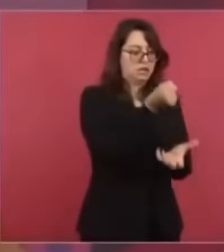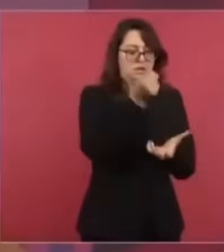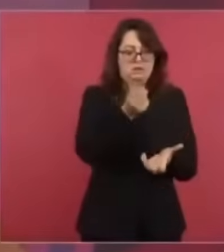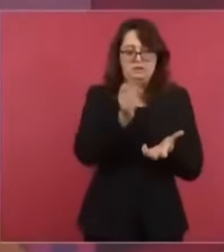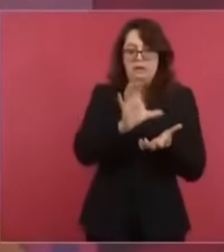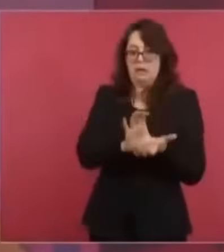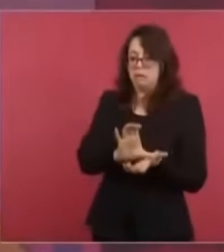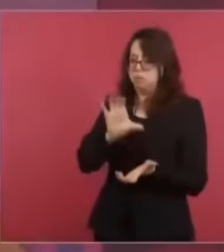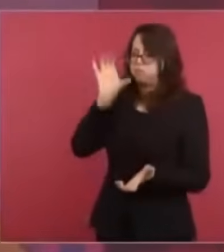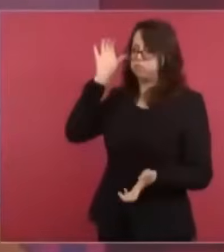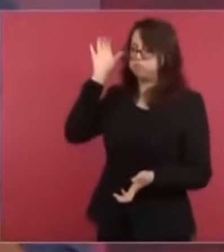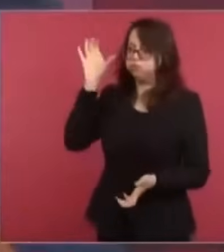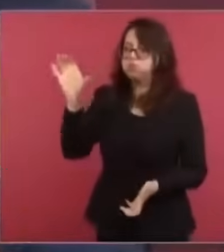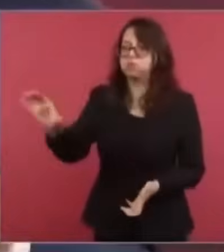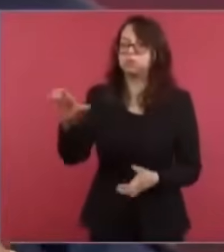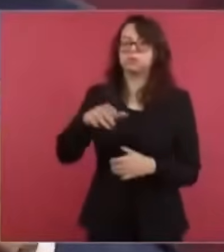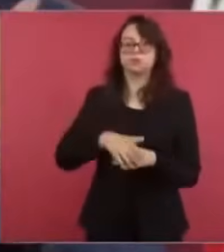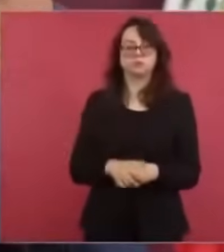se te